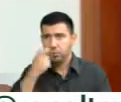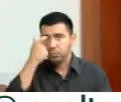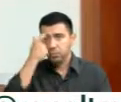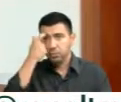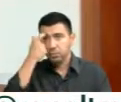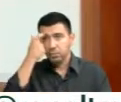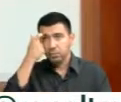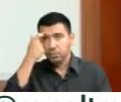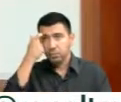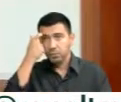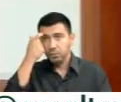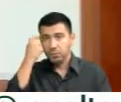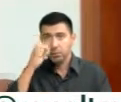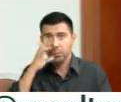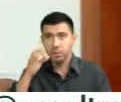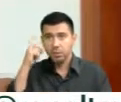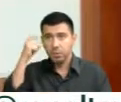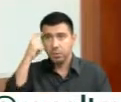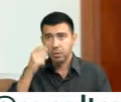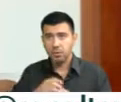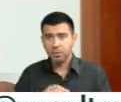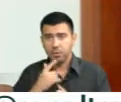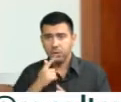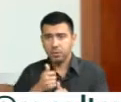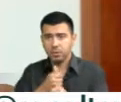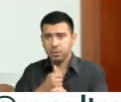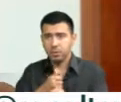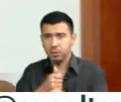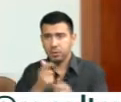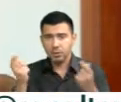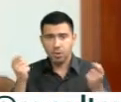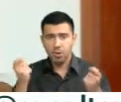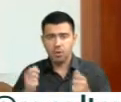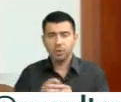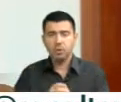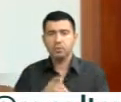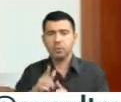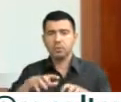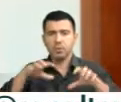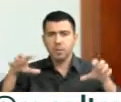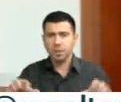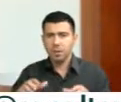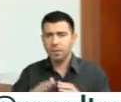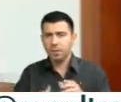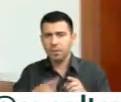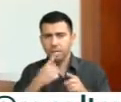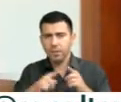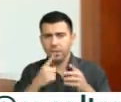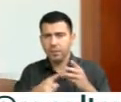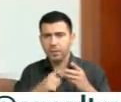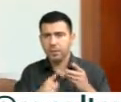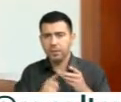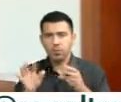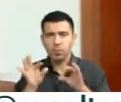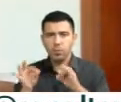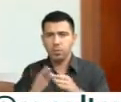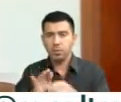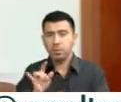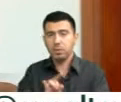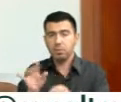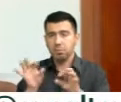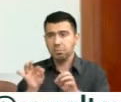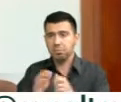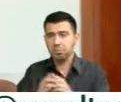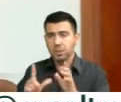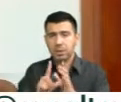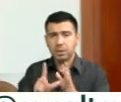gobernador a través de decreto va a ser el seguimiento y la coordinación de las actividades y de esos usos alternativos que ya la agencia nacional de